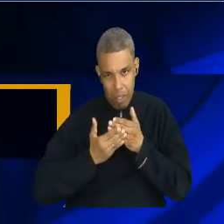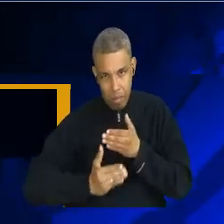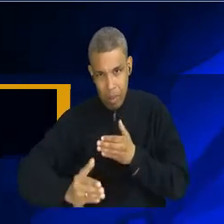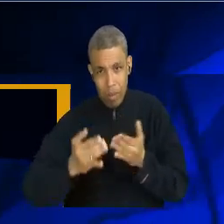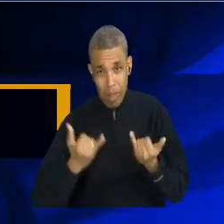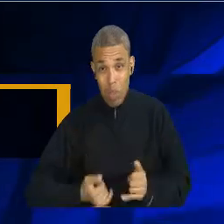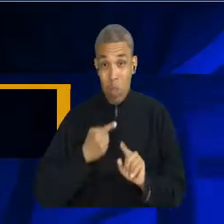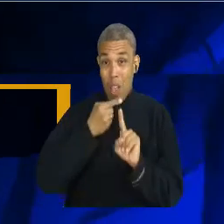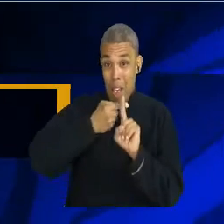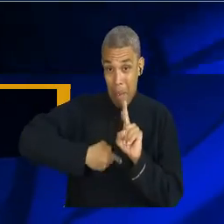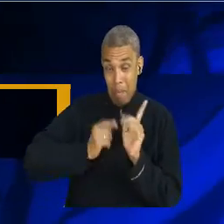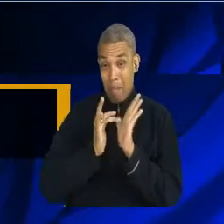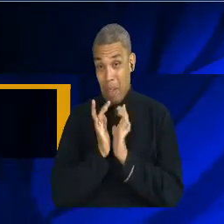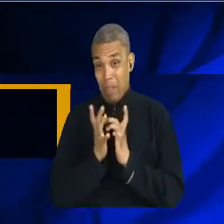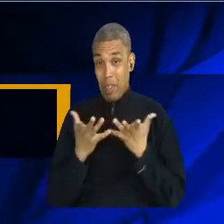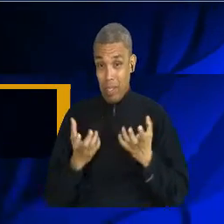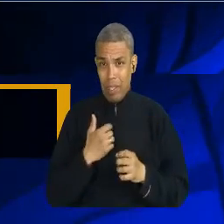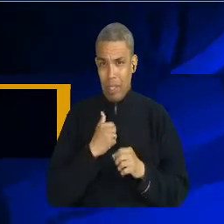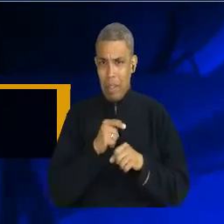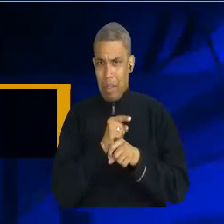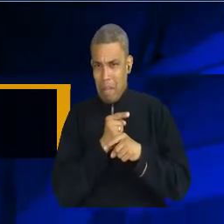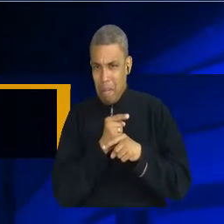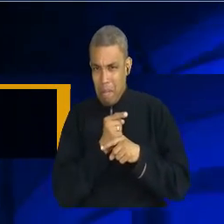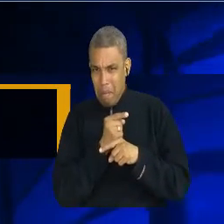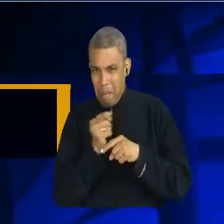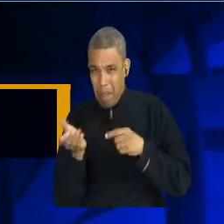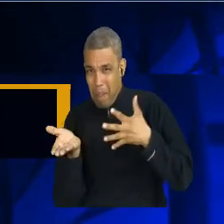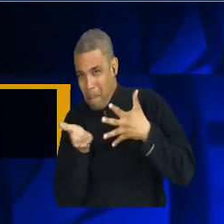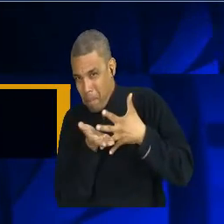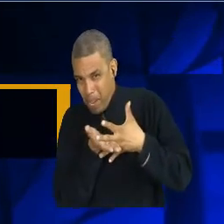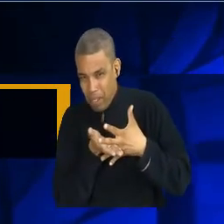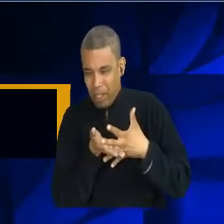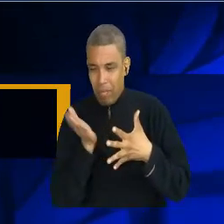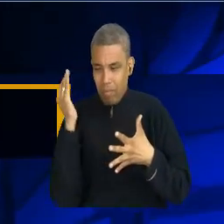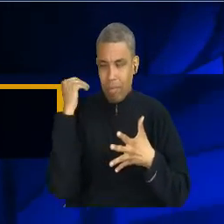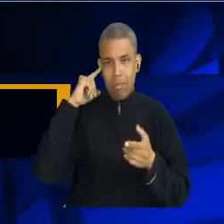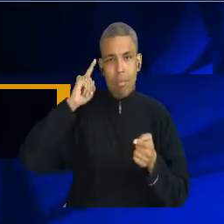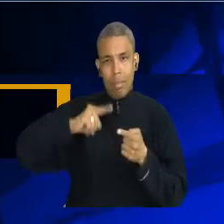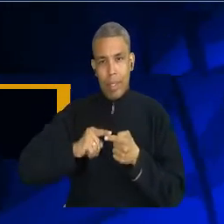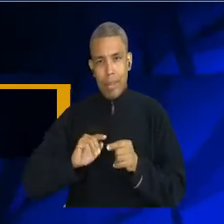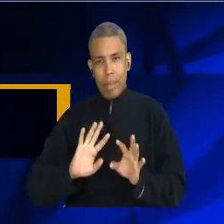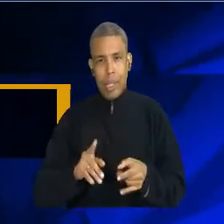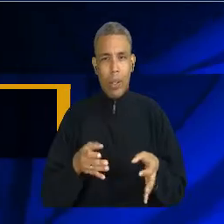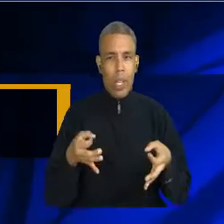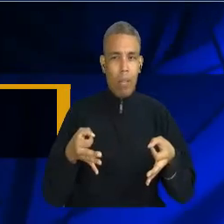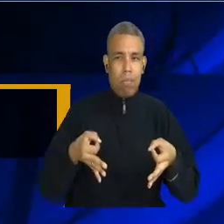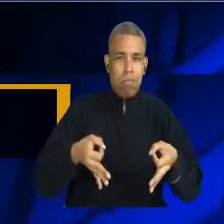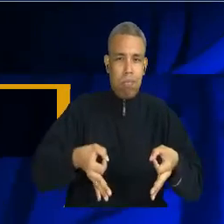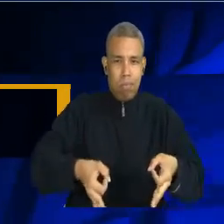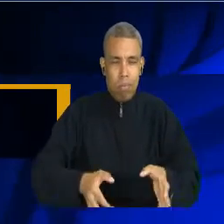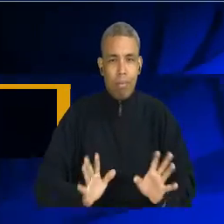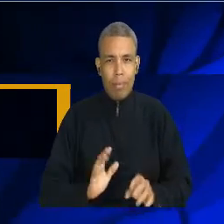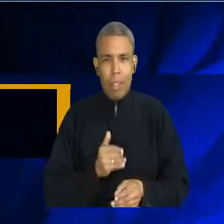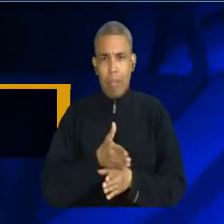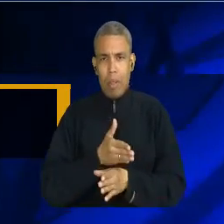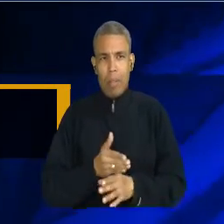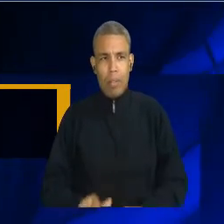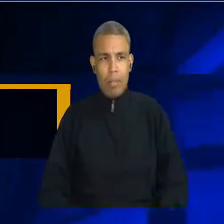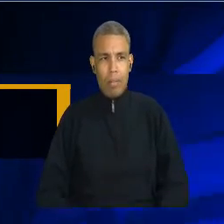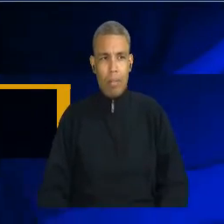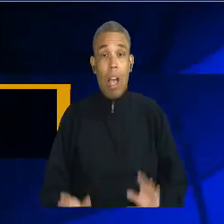las tareas de importación, pues nos atrasó estos días, que son casi como 20 días. Pero lo importante es que están